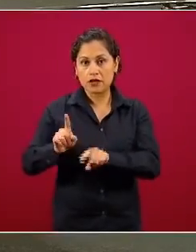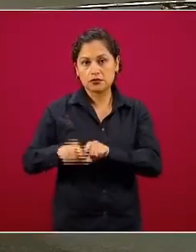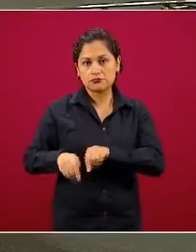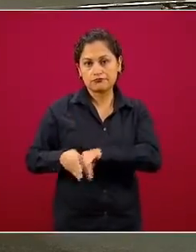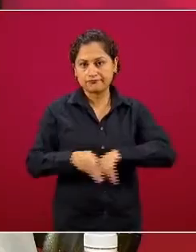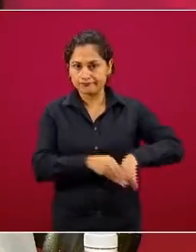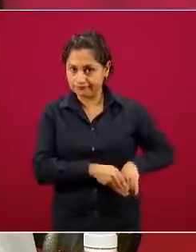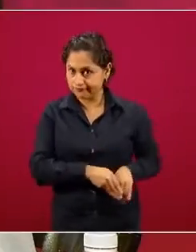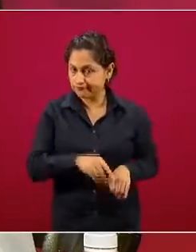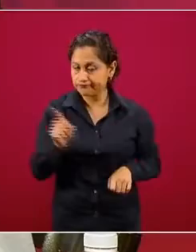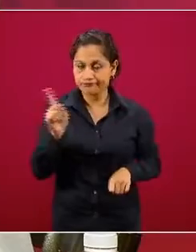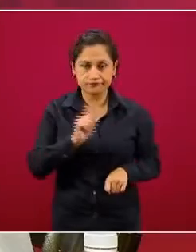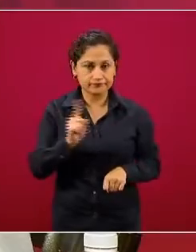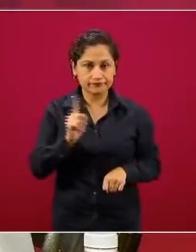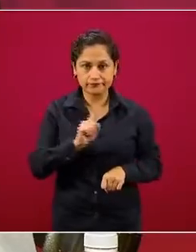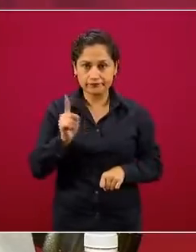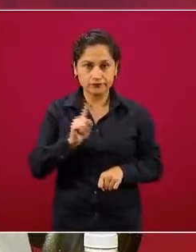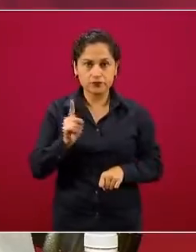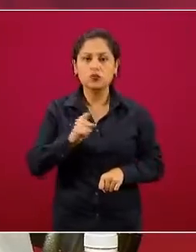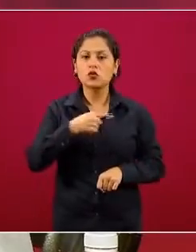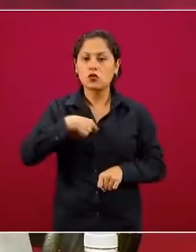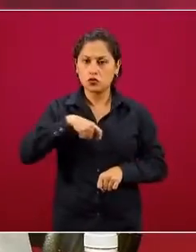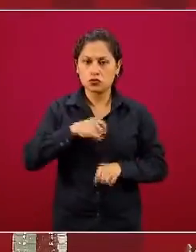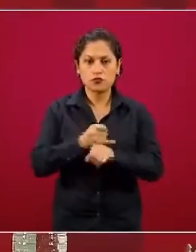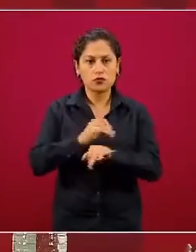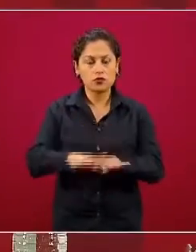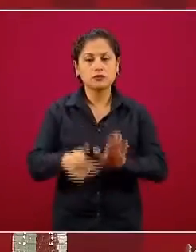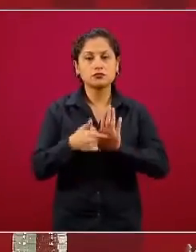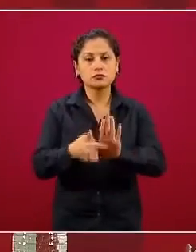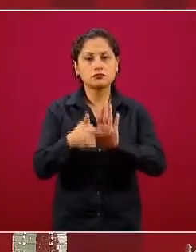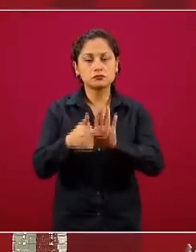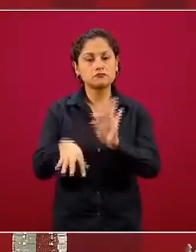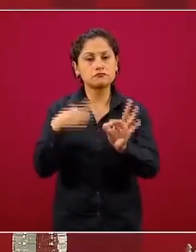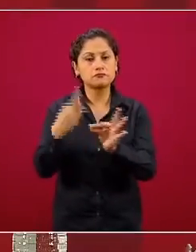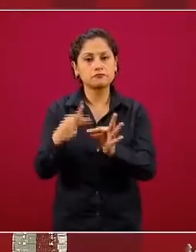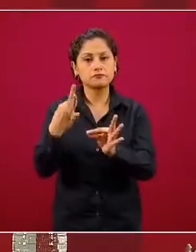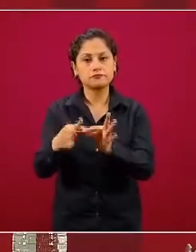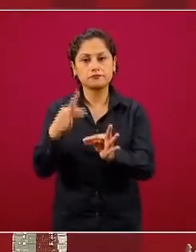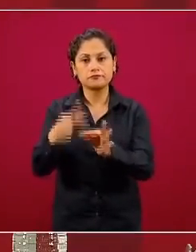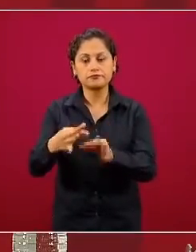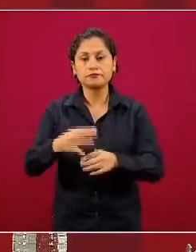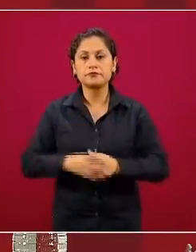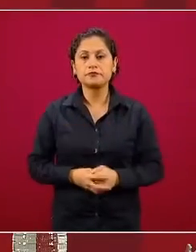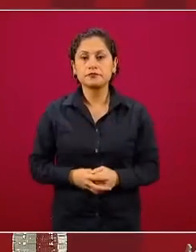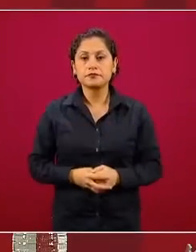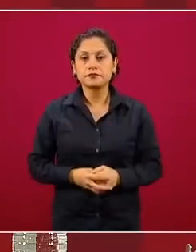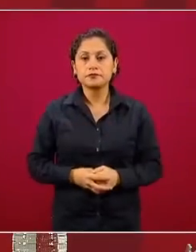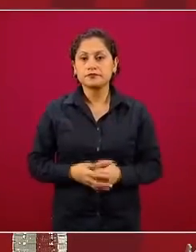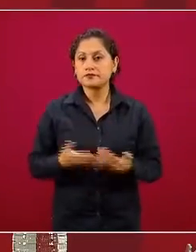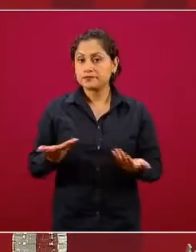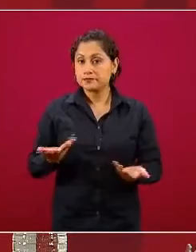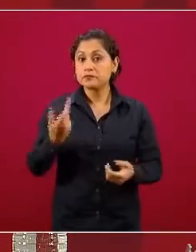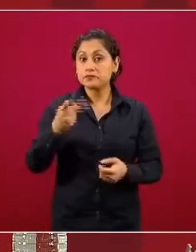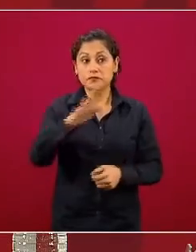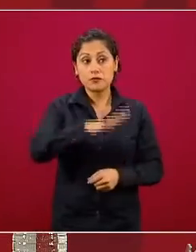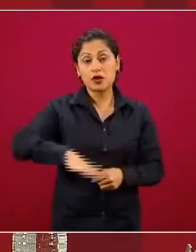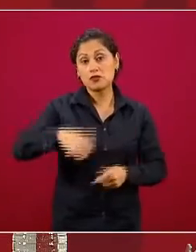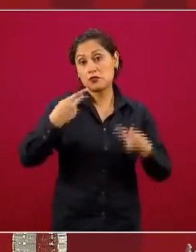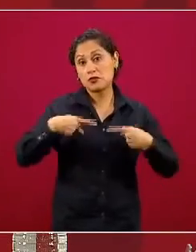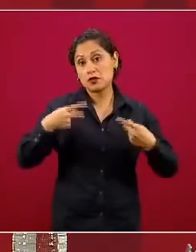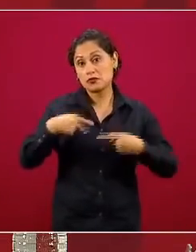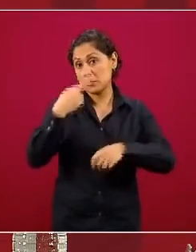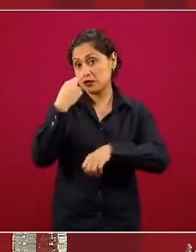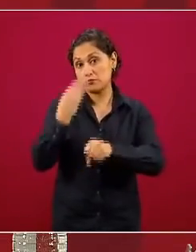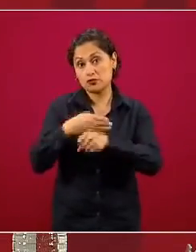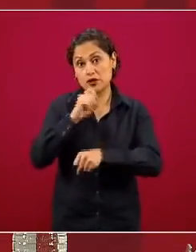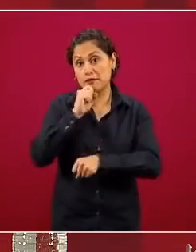información en su momento y como debe de ser. pero la ciudadanía también tiene una gran responsabilidad.